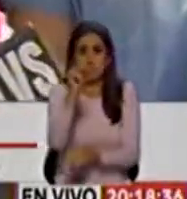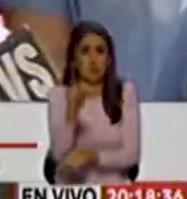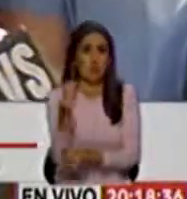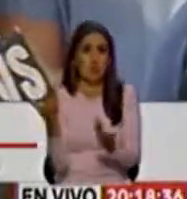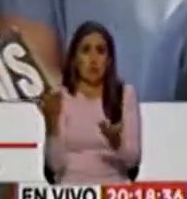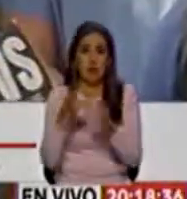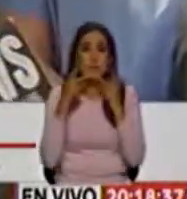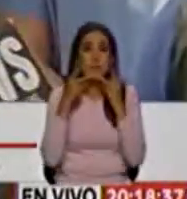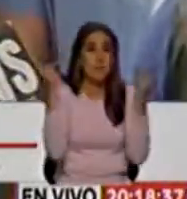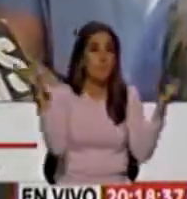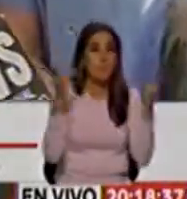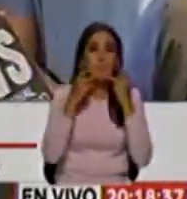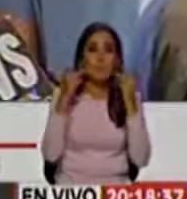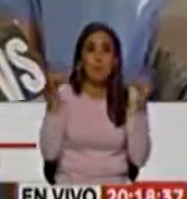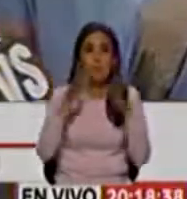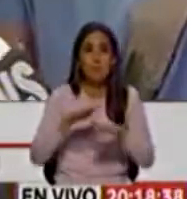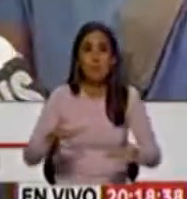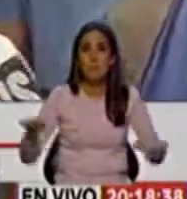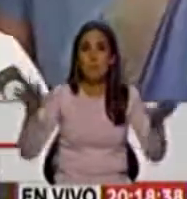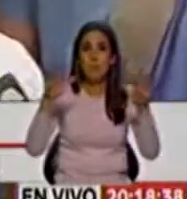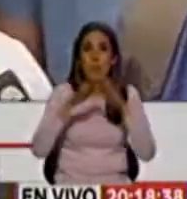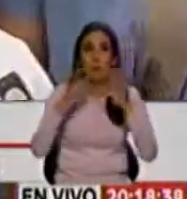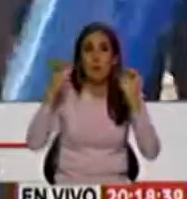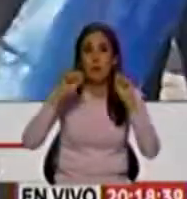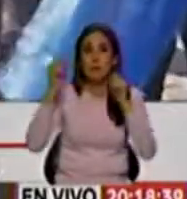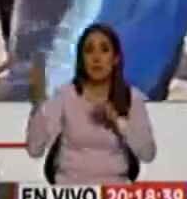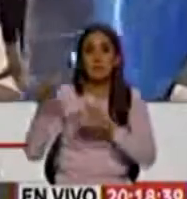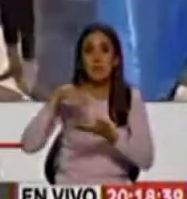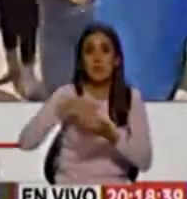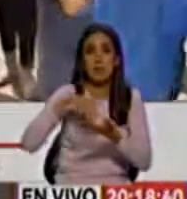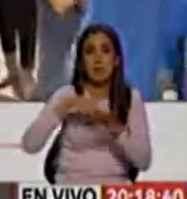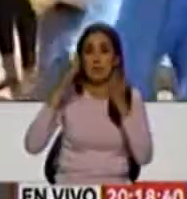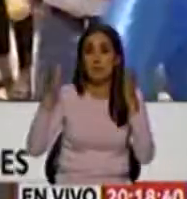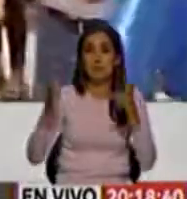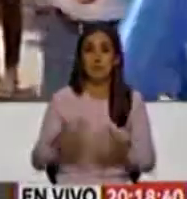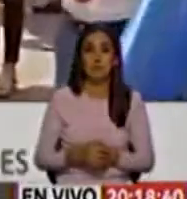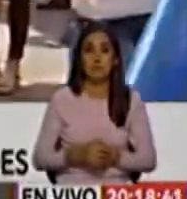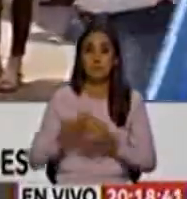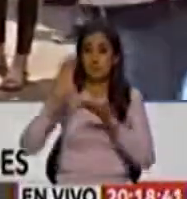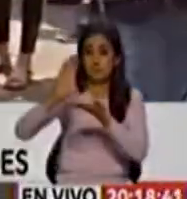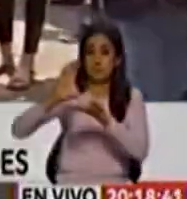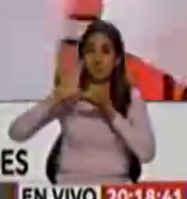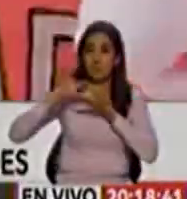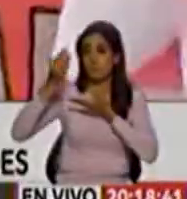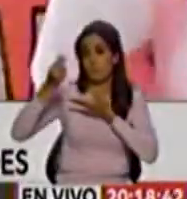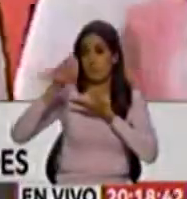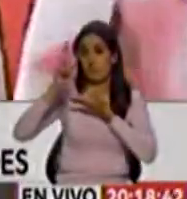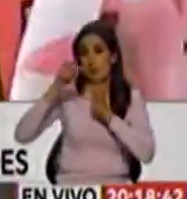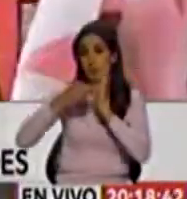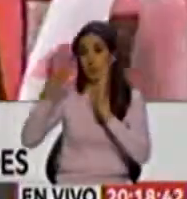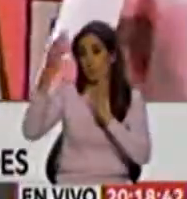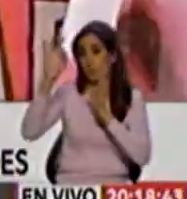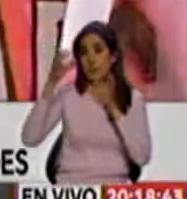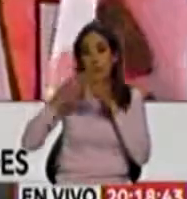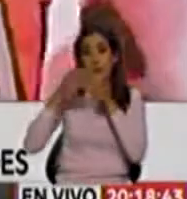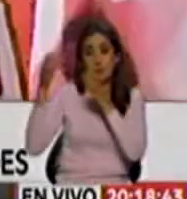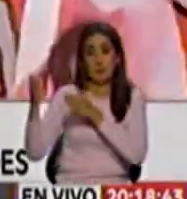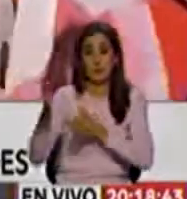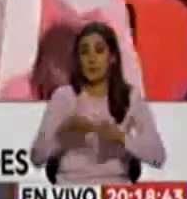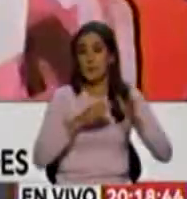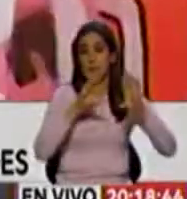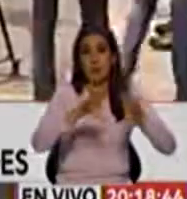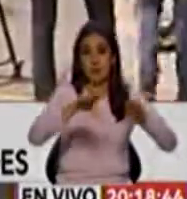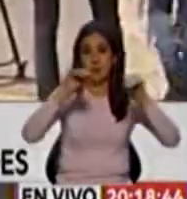algo público, algo que se merece para los estudiantes. En la proforma presupuestaria para 2019, el gobierno estableció una asignación